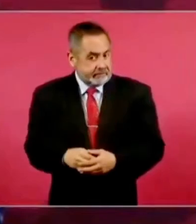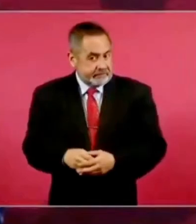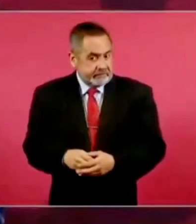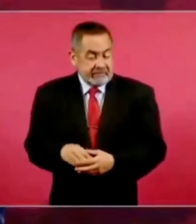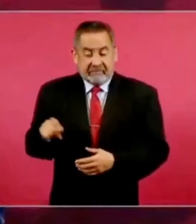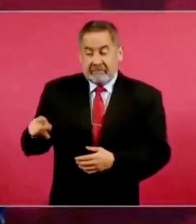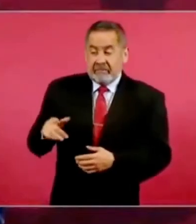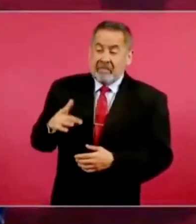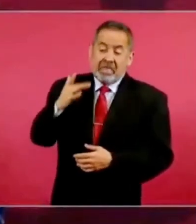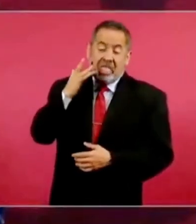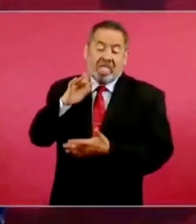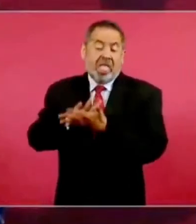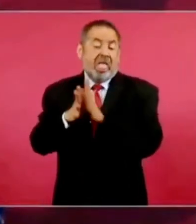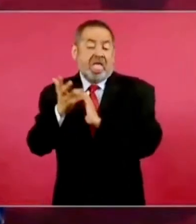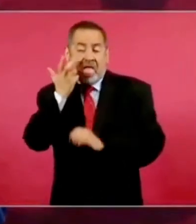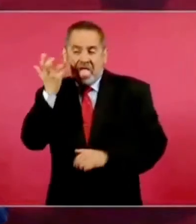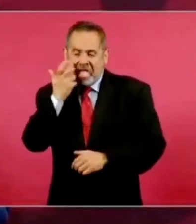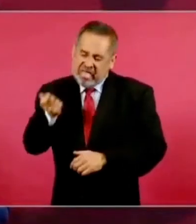refinado,